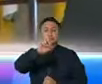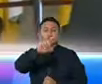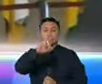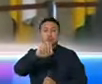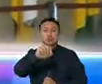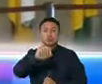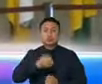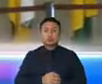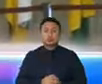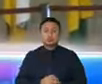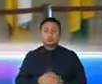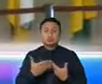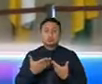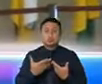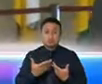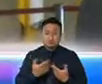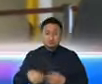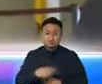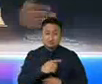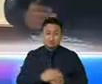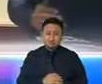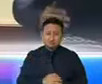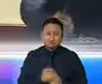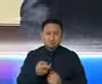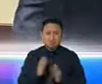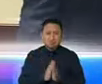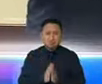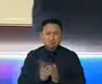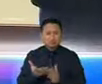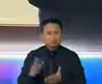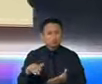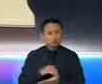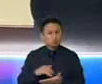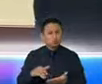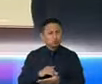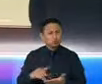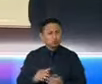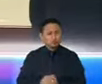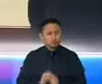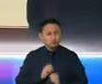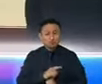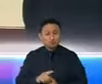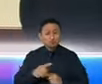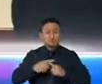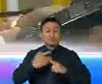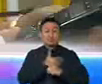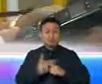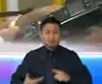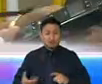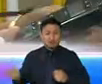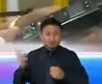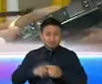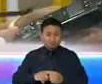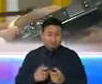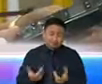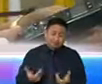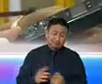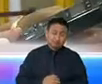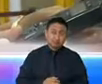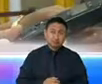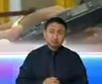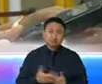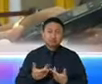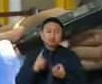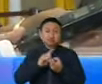un análisis, él duda sobre la pertinencia del pedido de la Corte y la pertinencia de vincular al expresidente. Y con un cambio de orden del